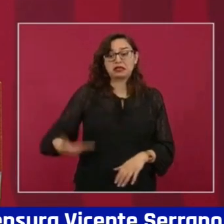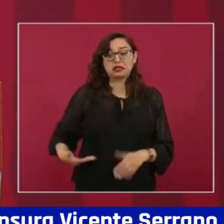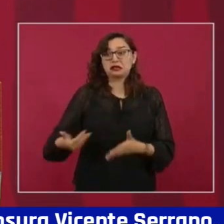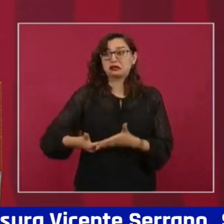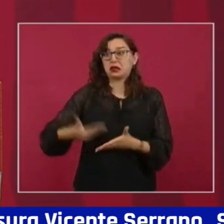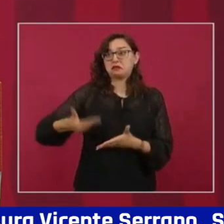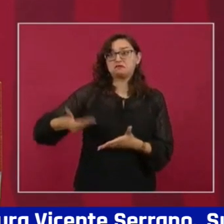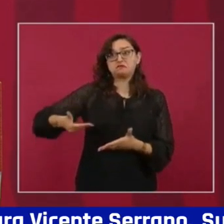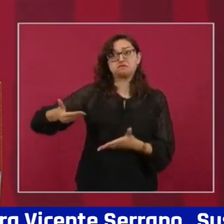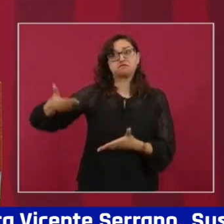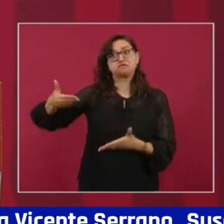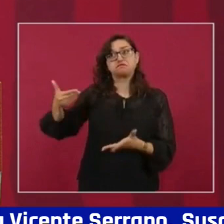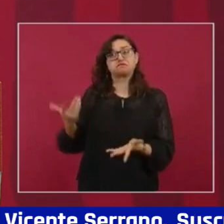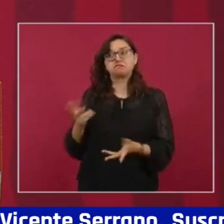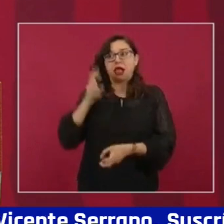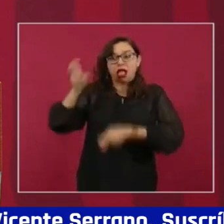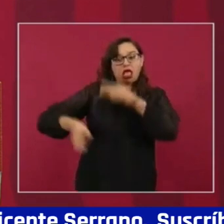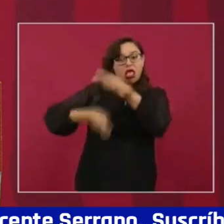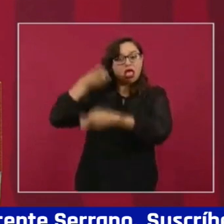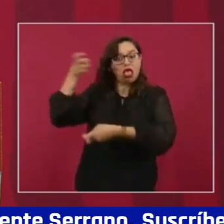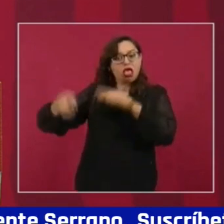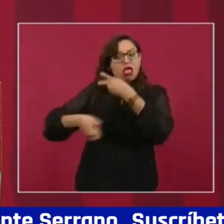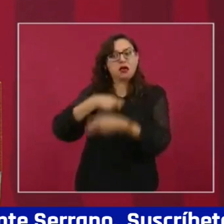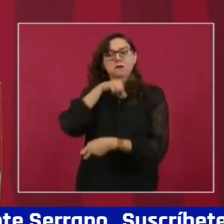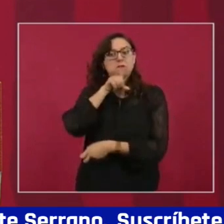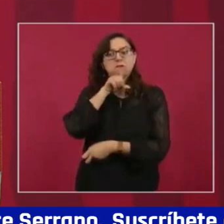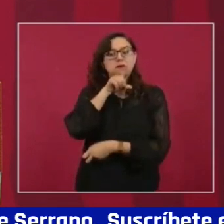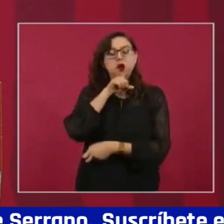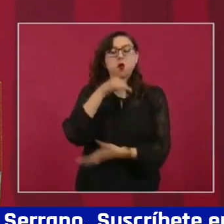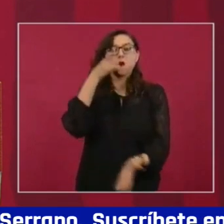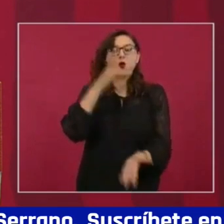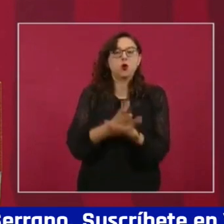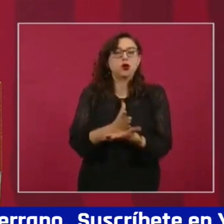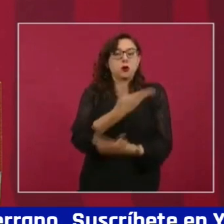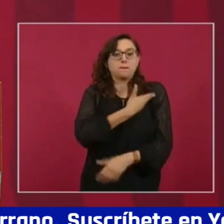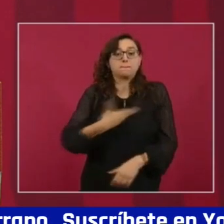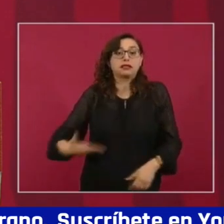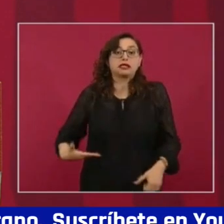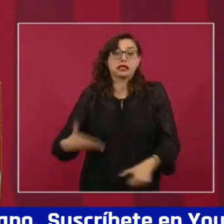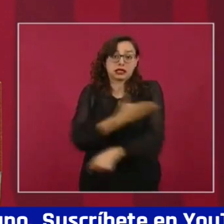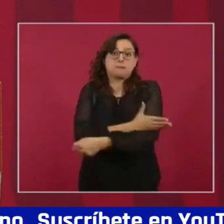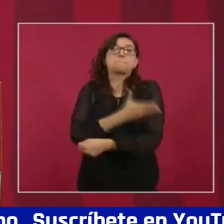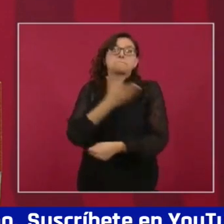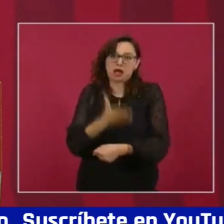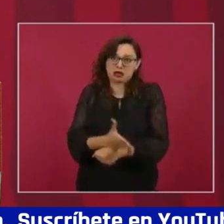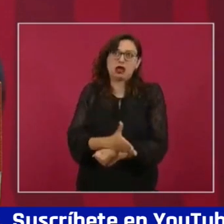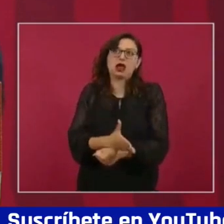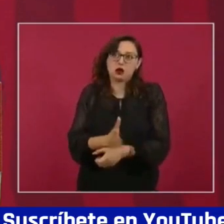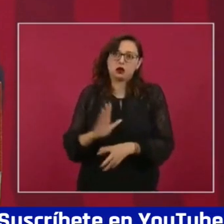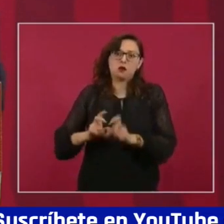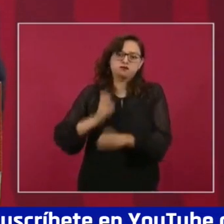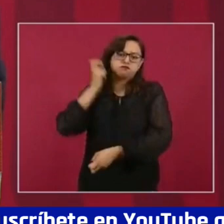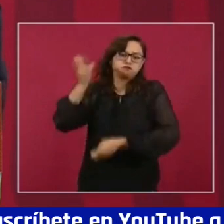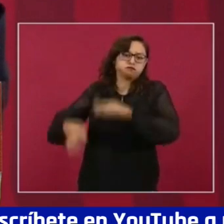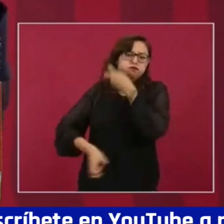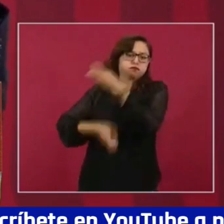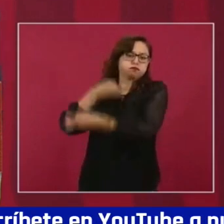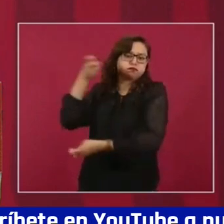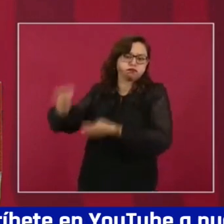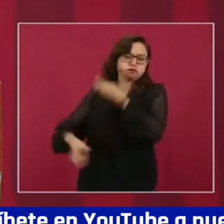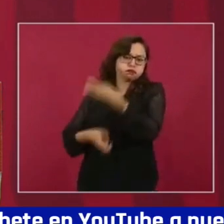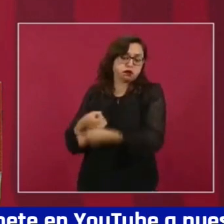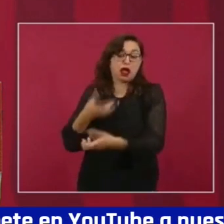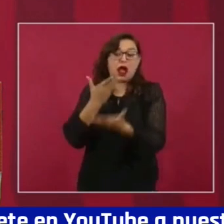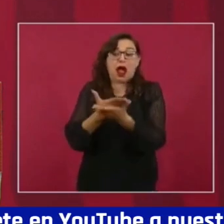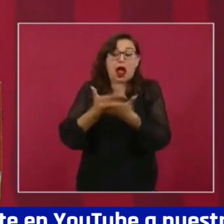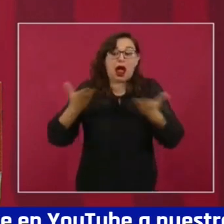que predominaba, que hace unos días que informaron sobre seguridad ponía como ejemplo precisamente a la secretaria de Seguridad